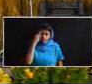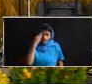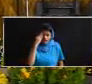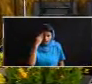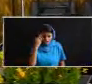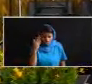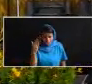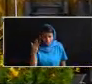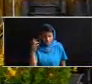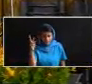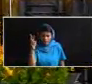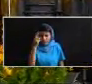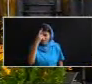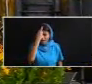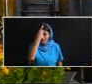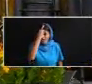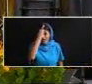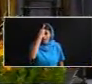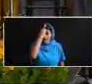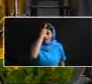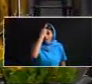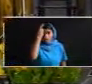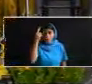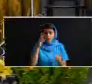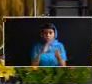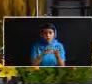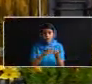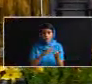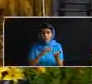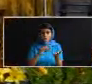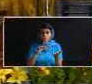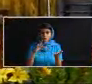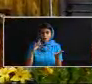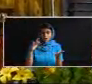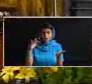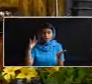Gracias Rey, mi Rey glorioso.